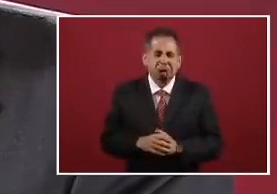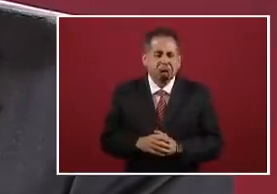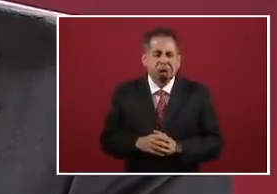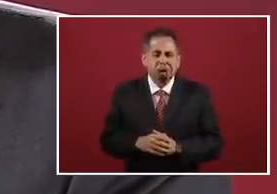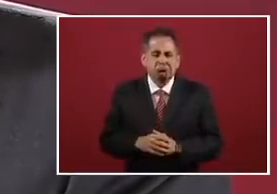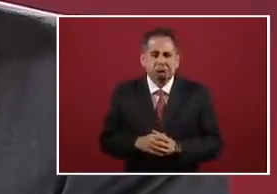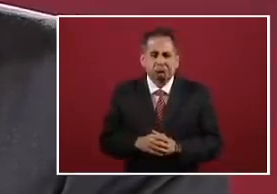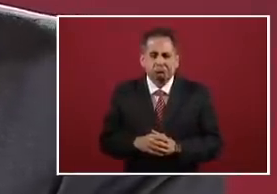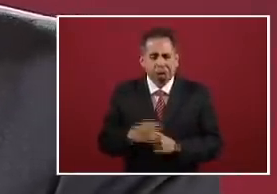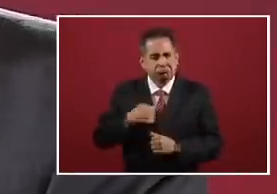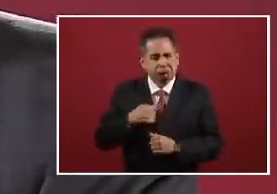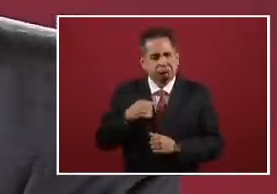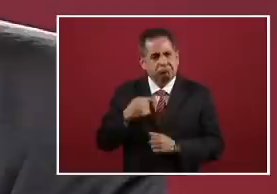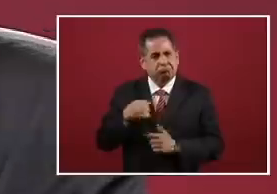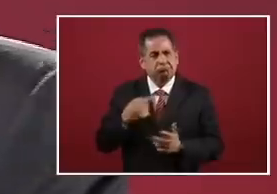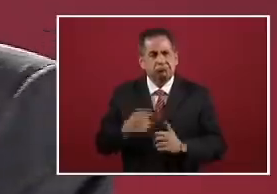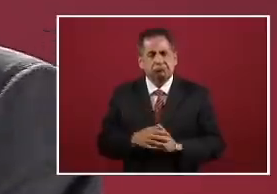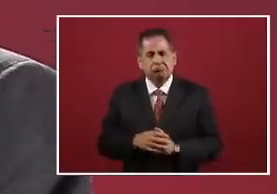Yo